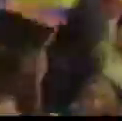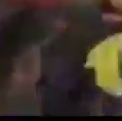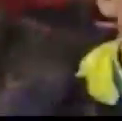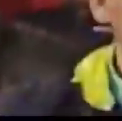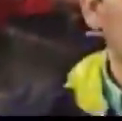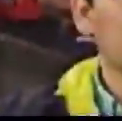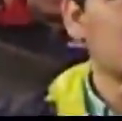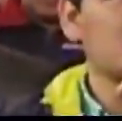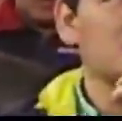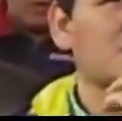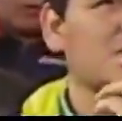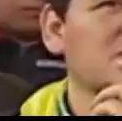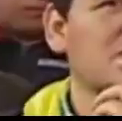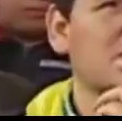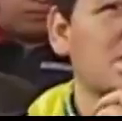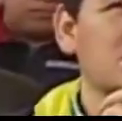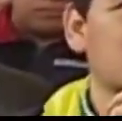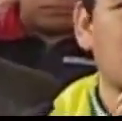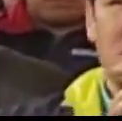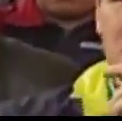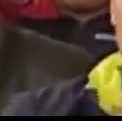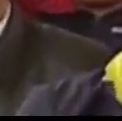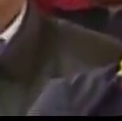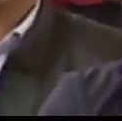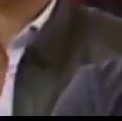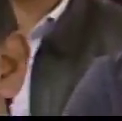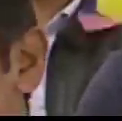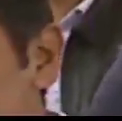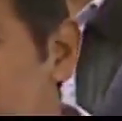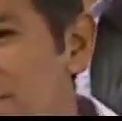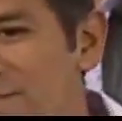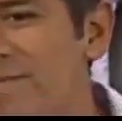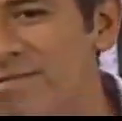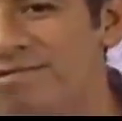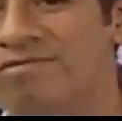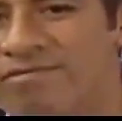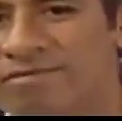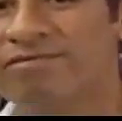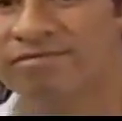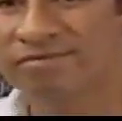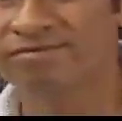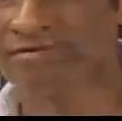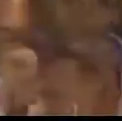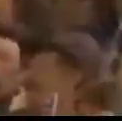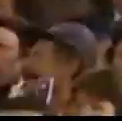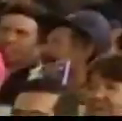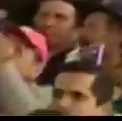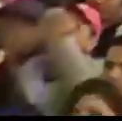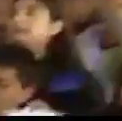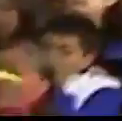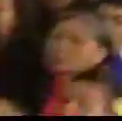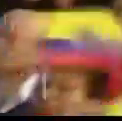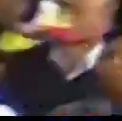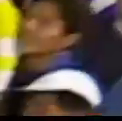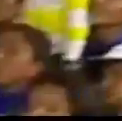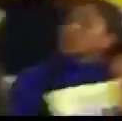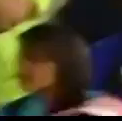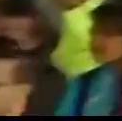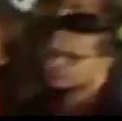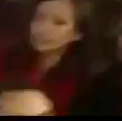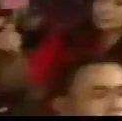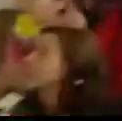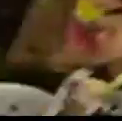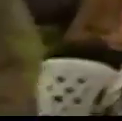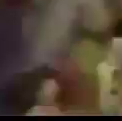tierra linda. Donde yo nací, todos preguntan por venir a verte, por